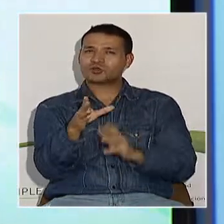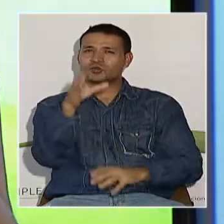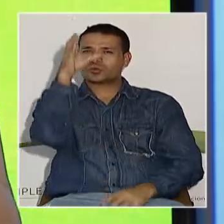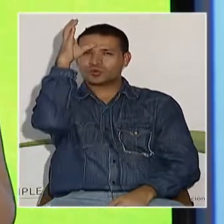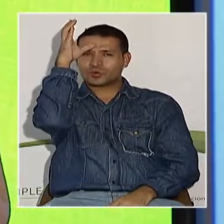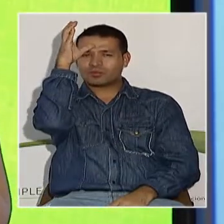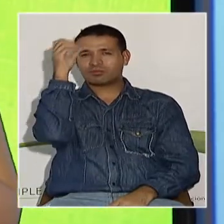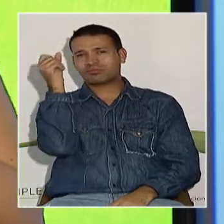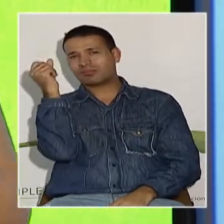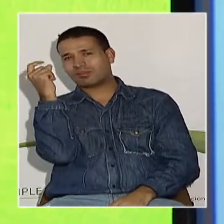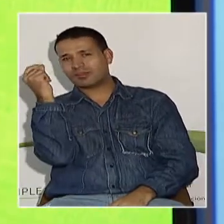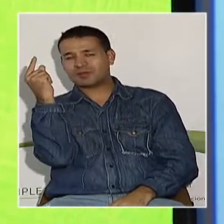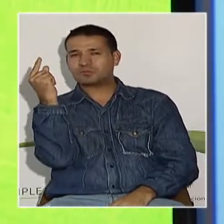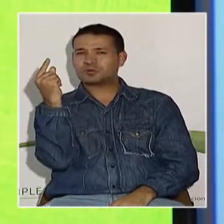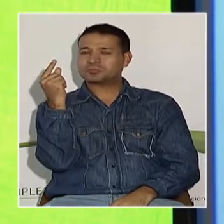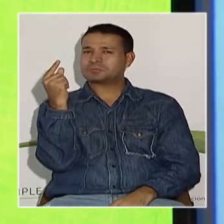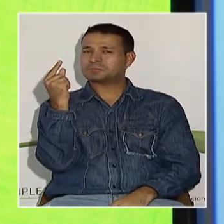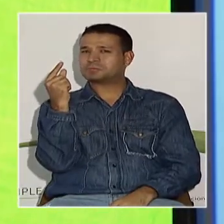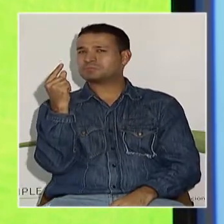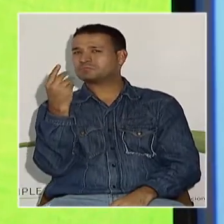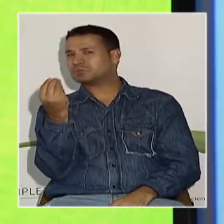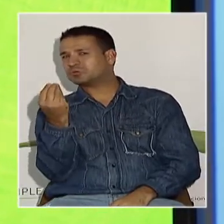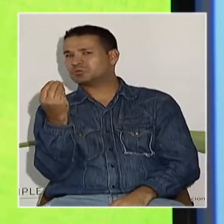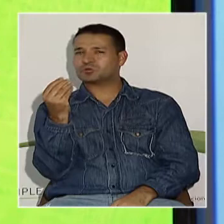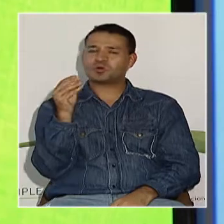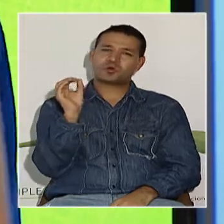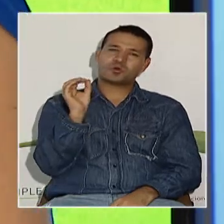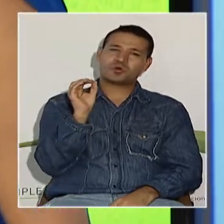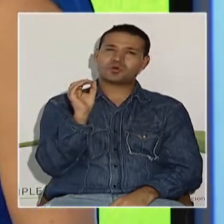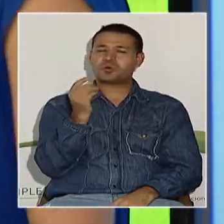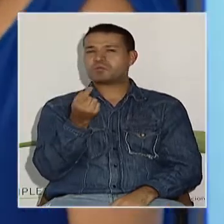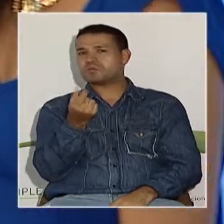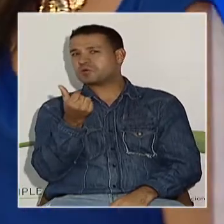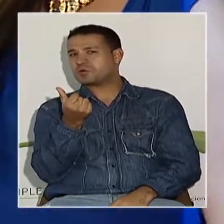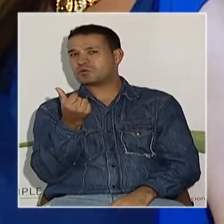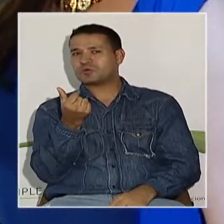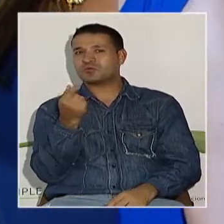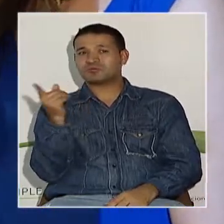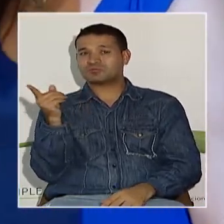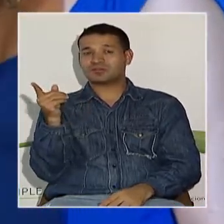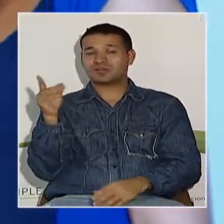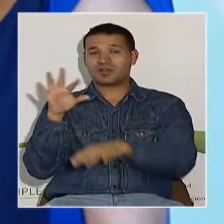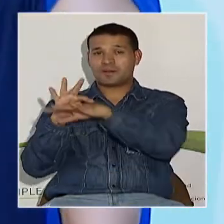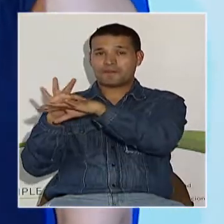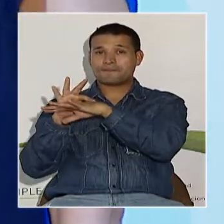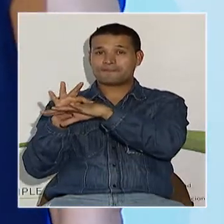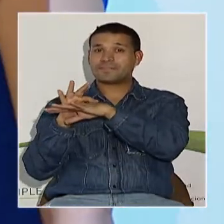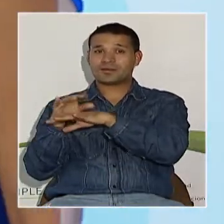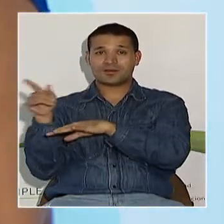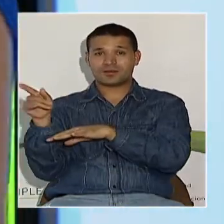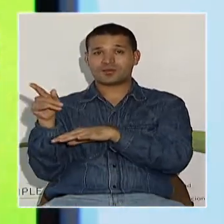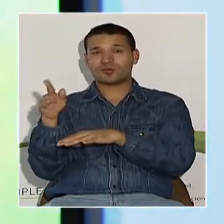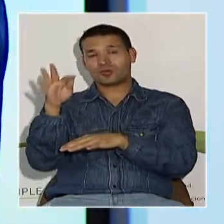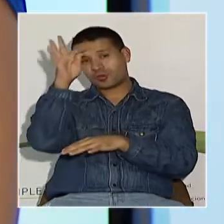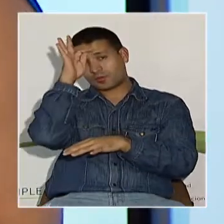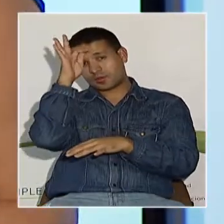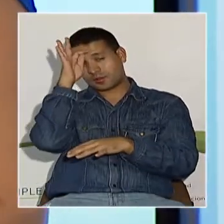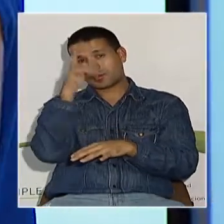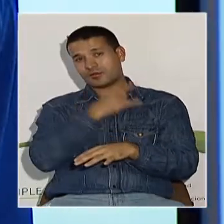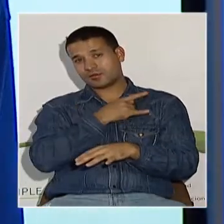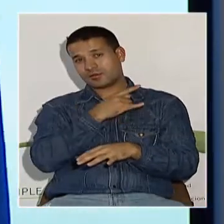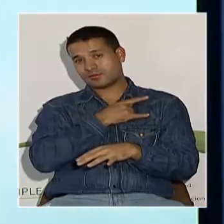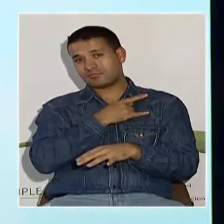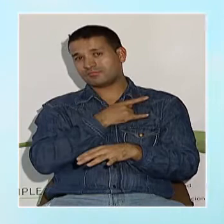entendido mucho o poco, pero bueno, ¿qué hacemos, doctor Juan Fernando Velázquez, usted que es el médico paliativista del Hospital Universitario de San Vicente